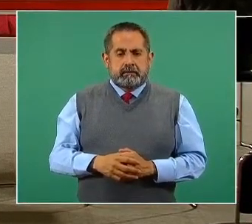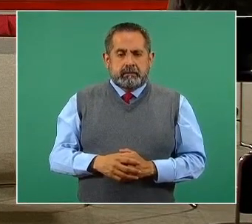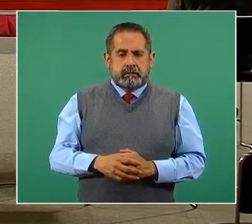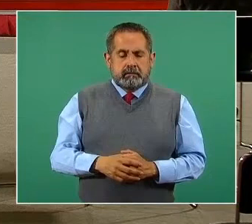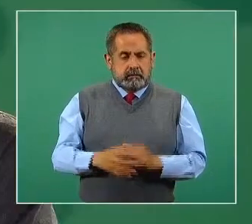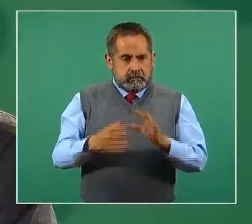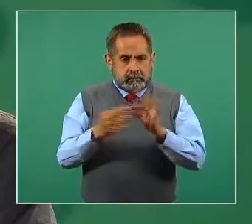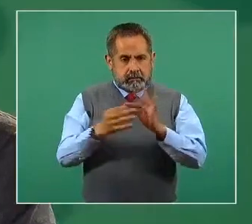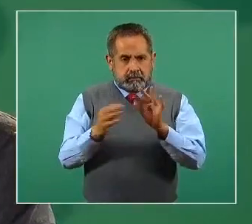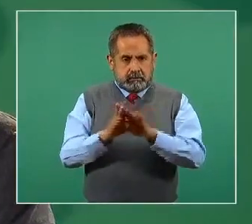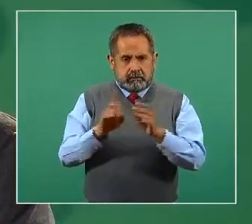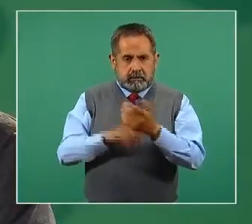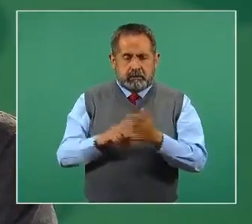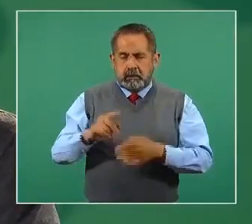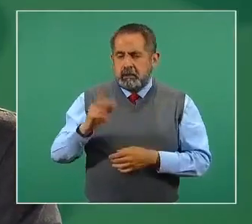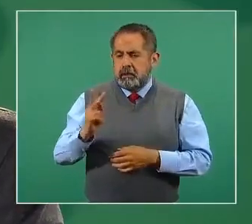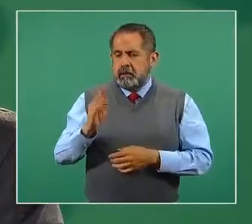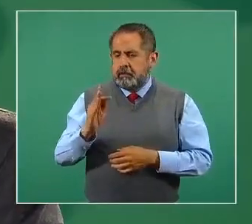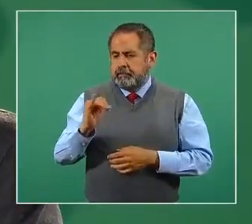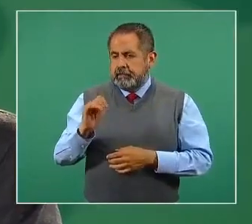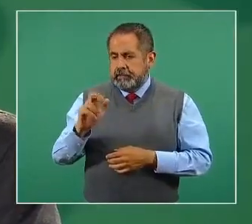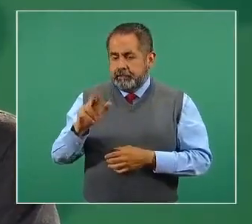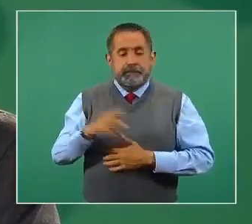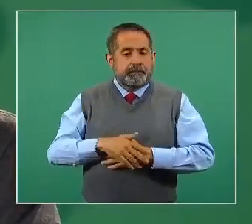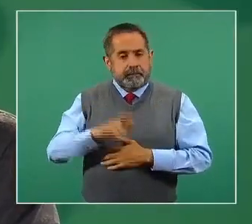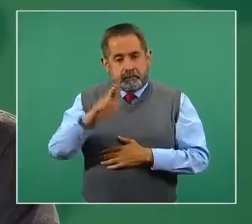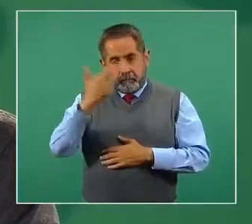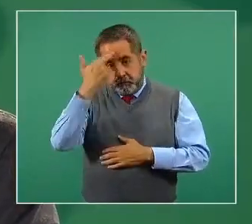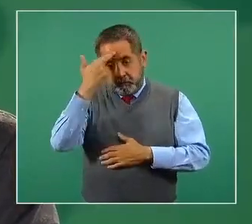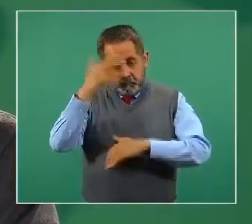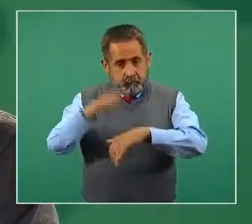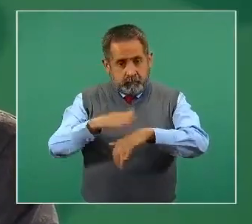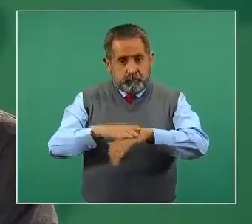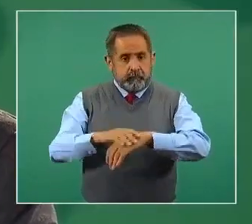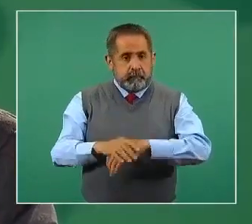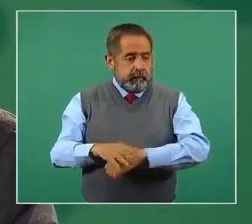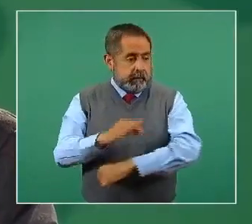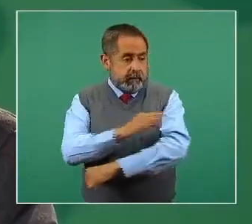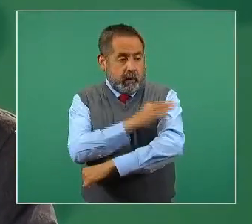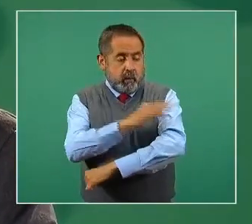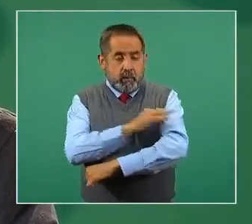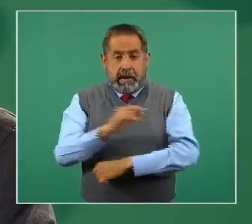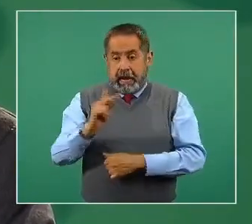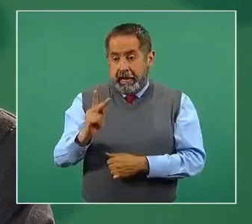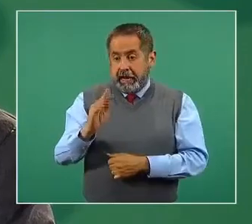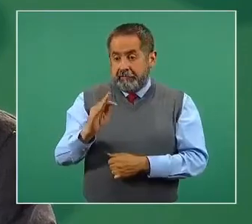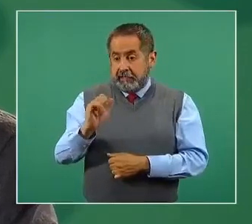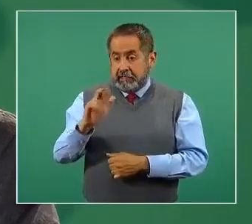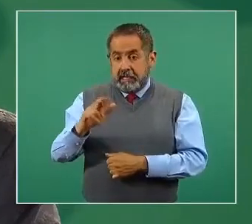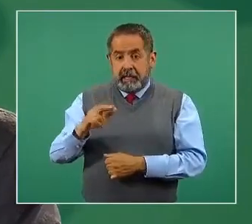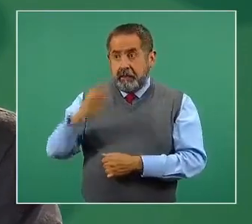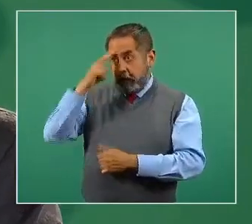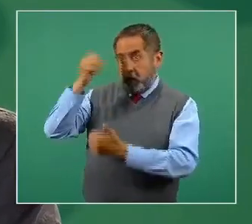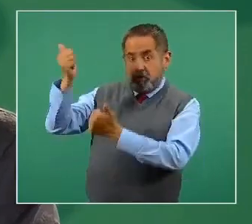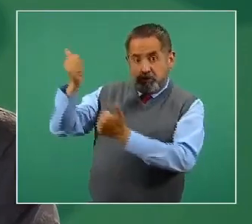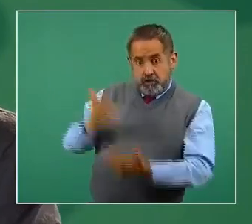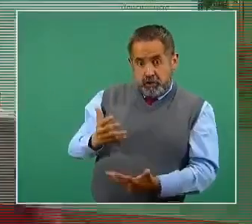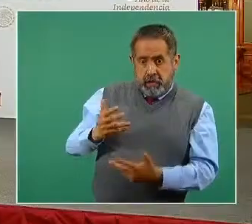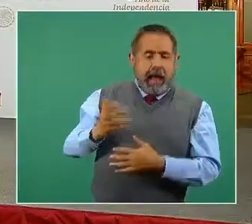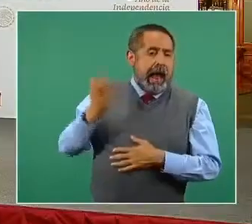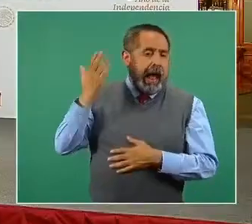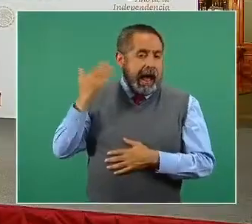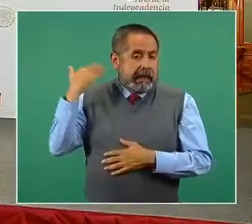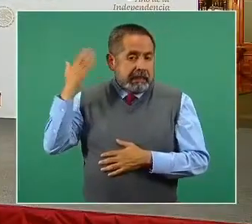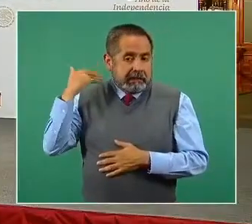Hablemos primero de Pfizer. Recordarán ustedes que la vacuna Pfizer que llega a México se